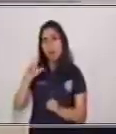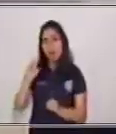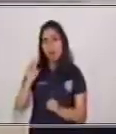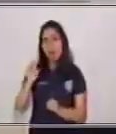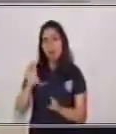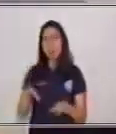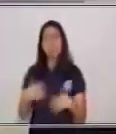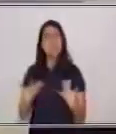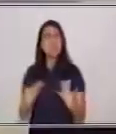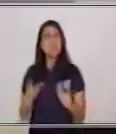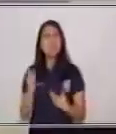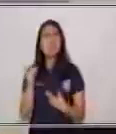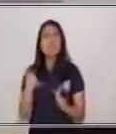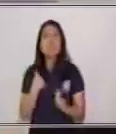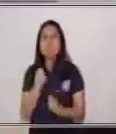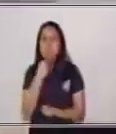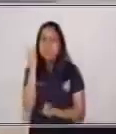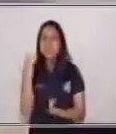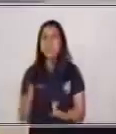Tenemos